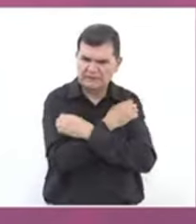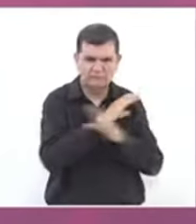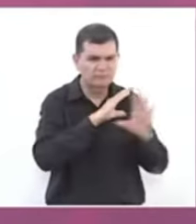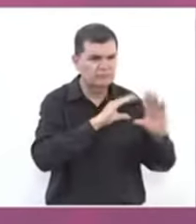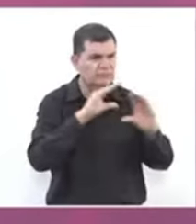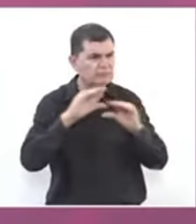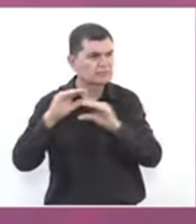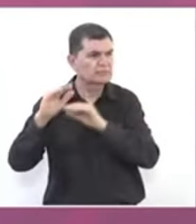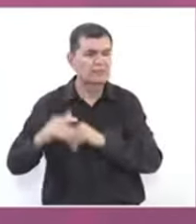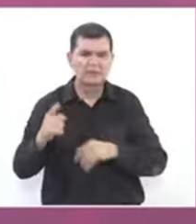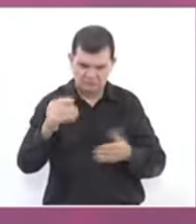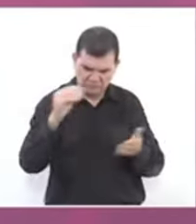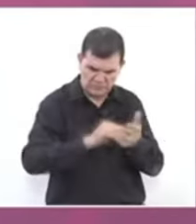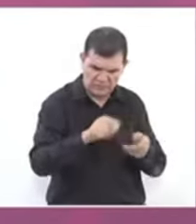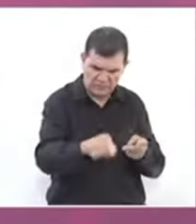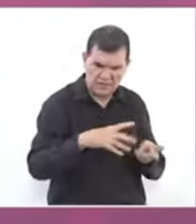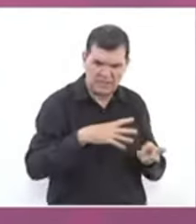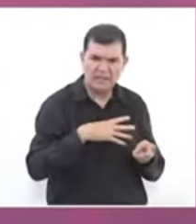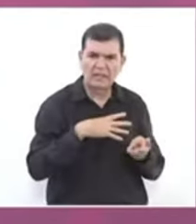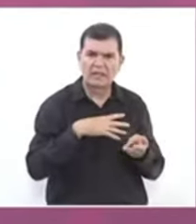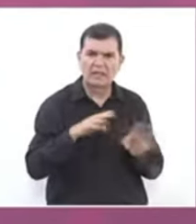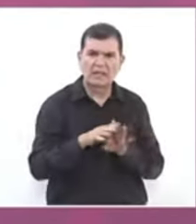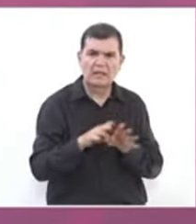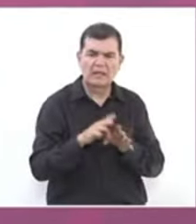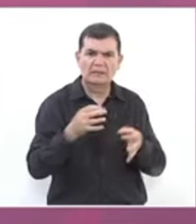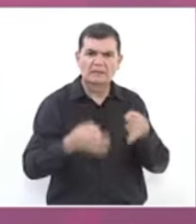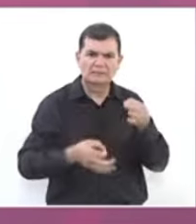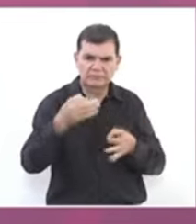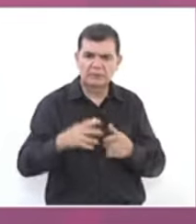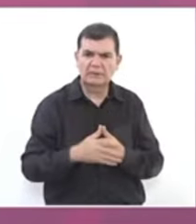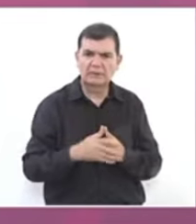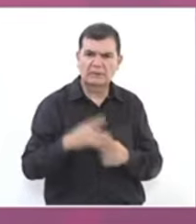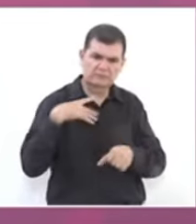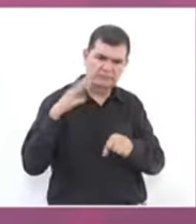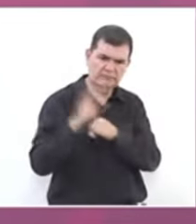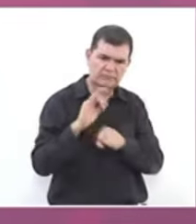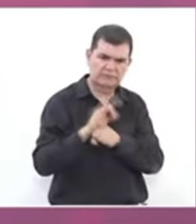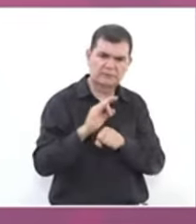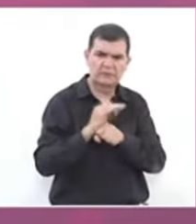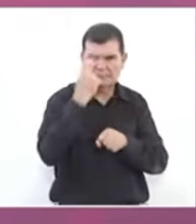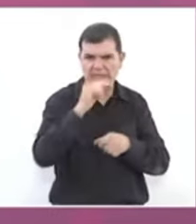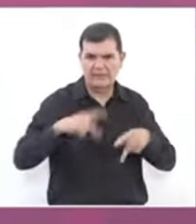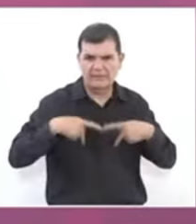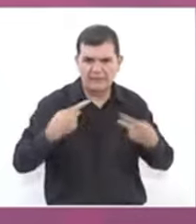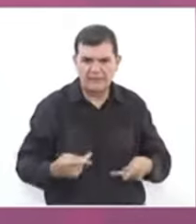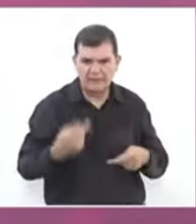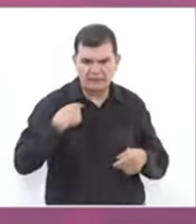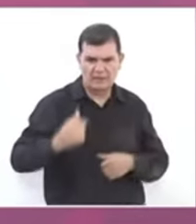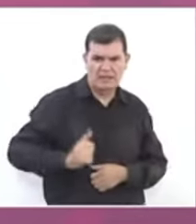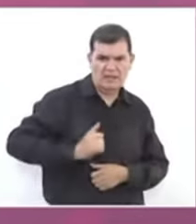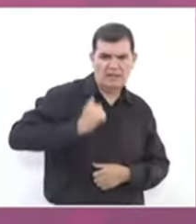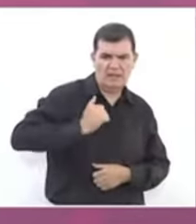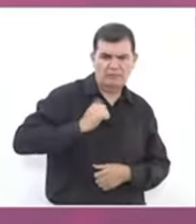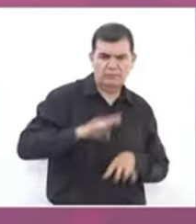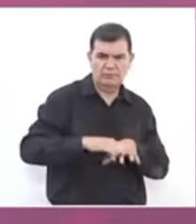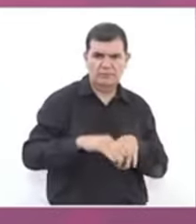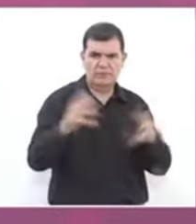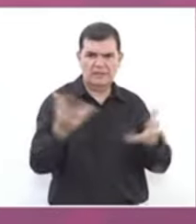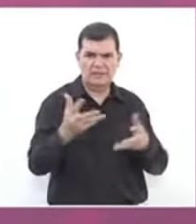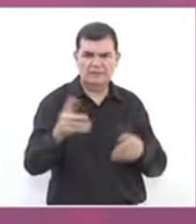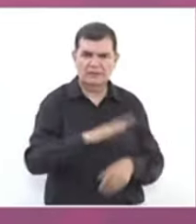Ponga ahí que haya tribunales que protejan al débil de los abusos que comete el